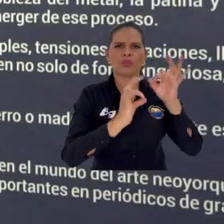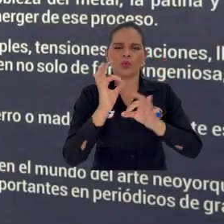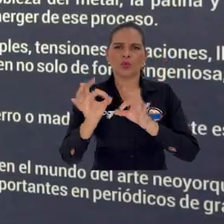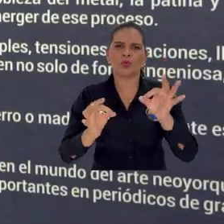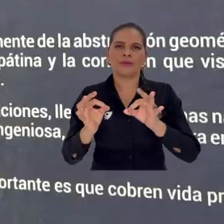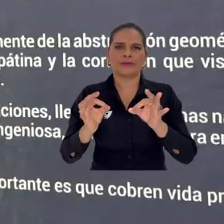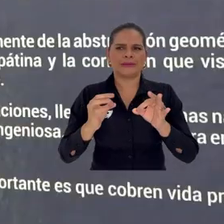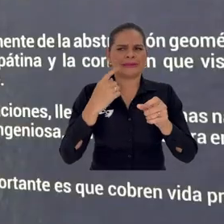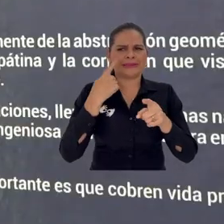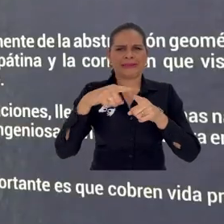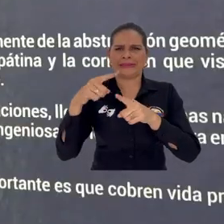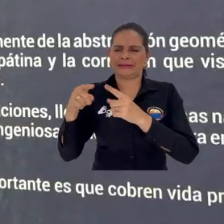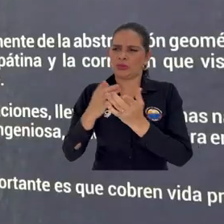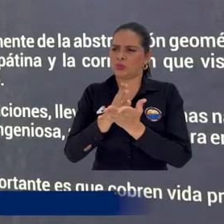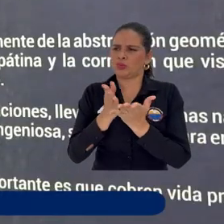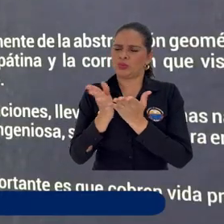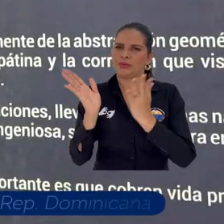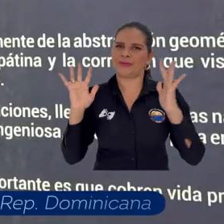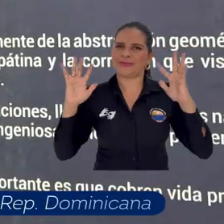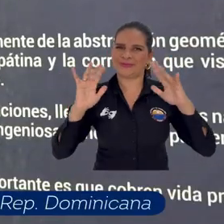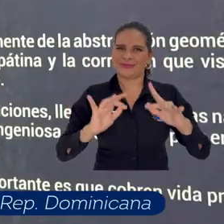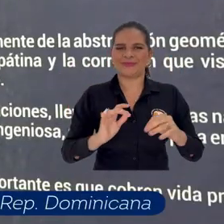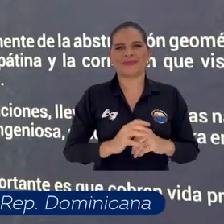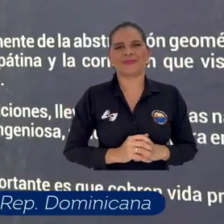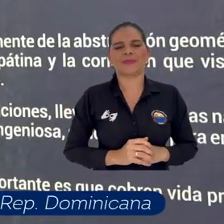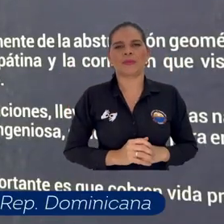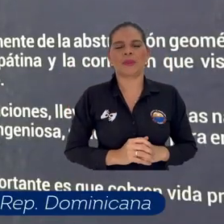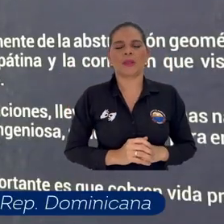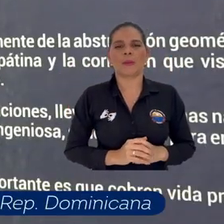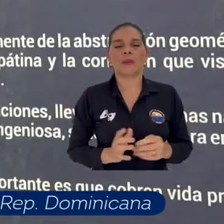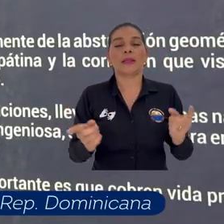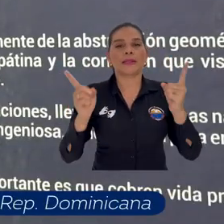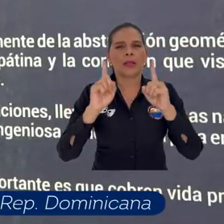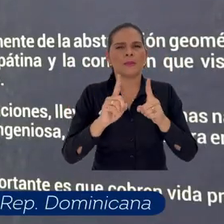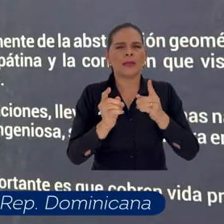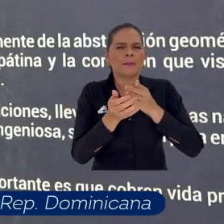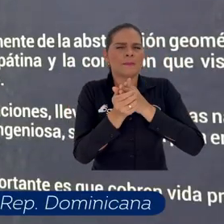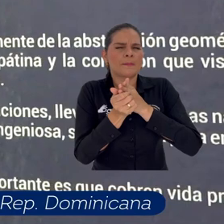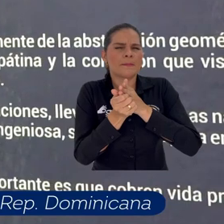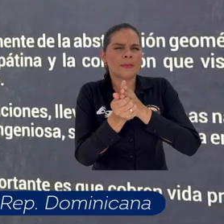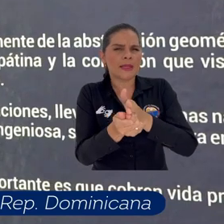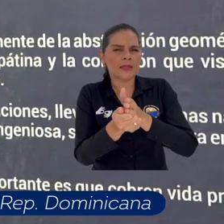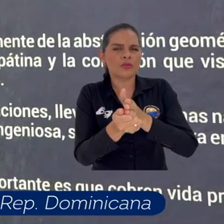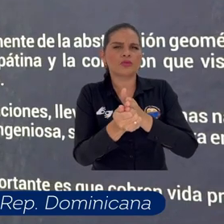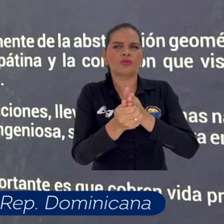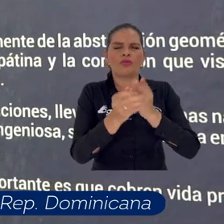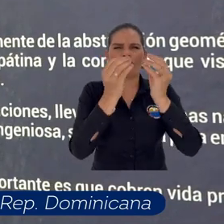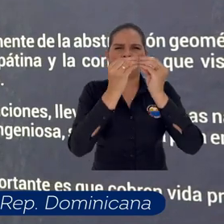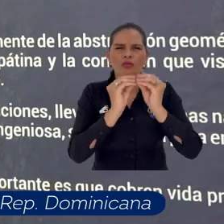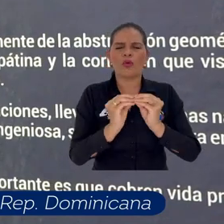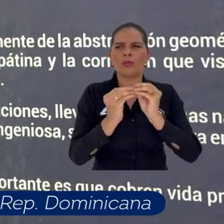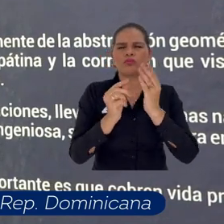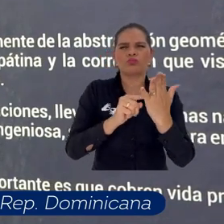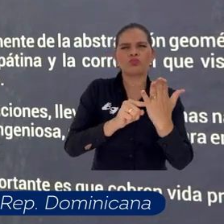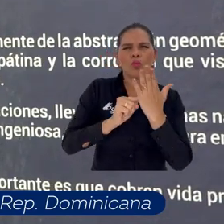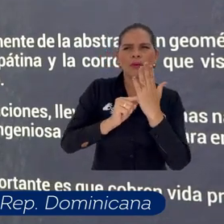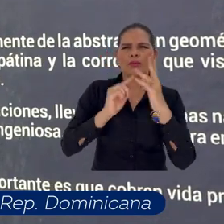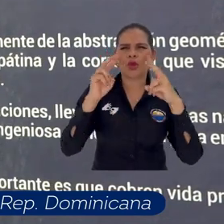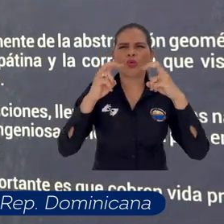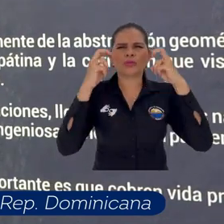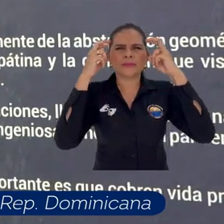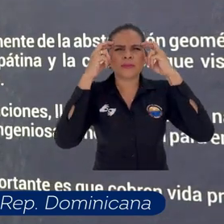interdisciplinaria. Difundir también las formas, metodologías, las formas de abordar ese conocimiento, ese contenido